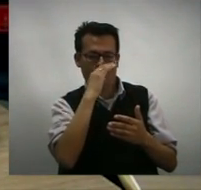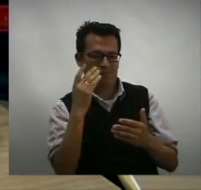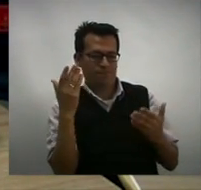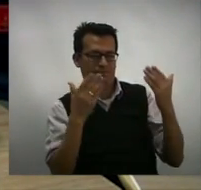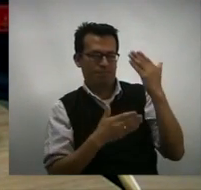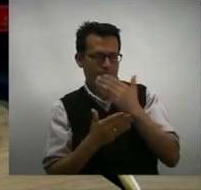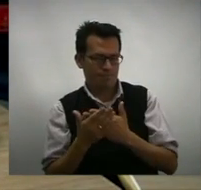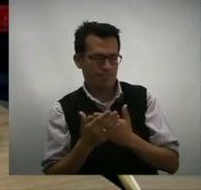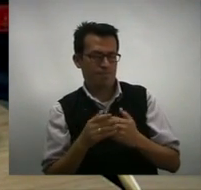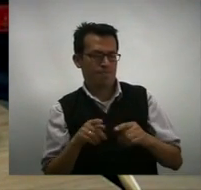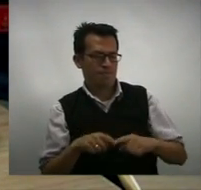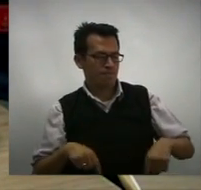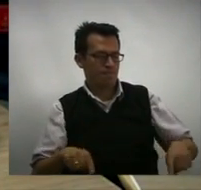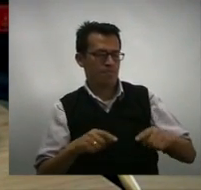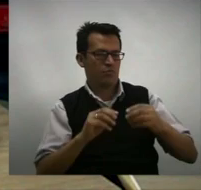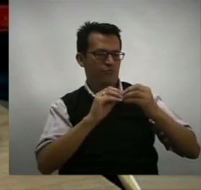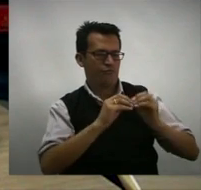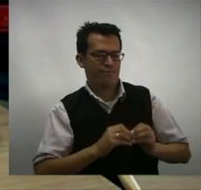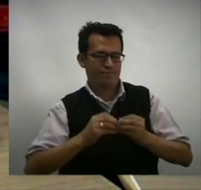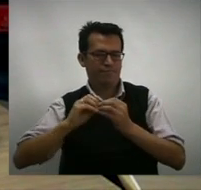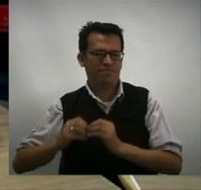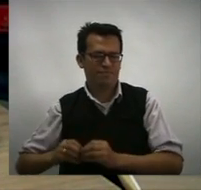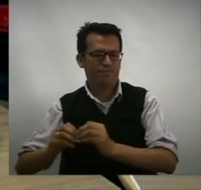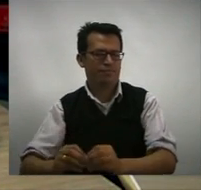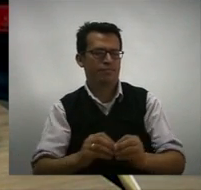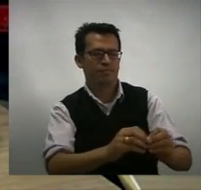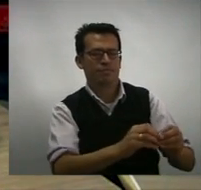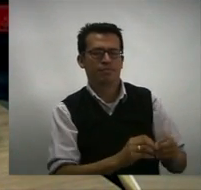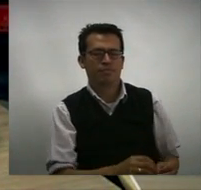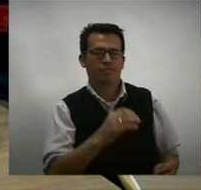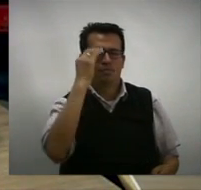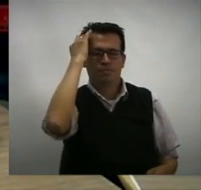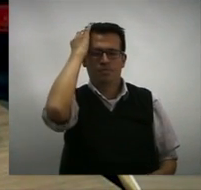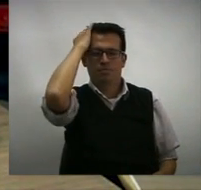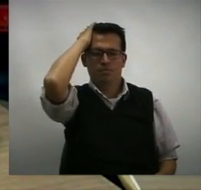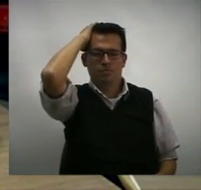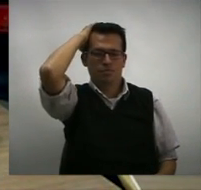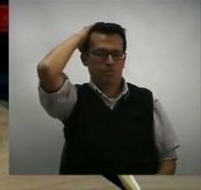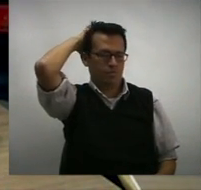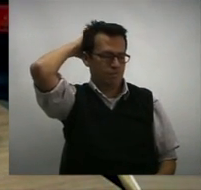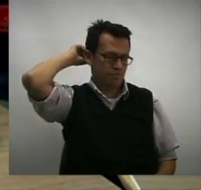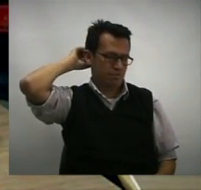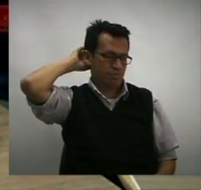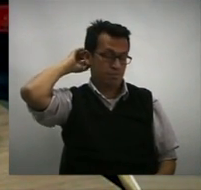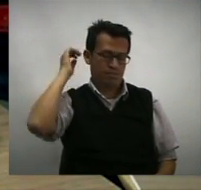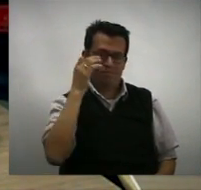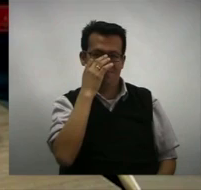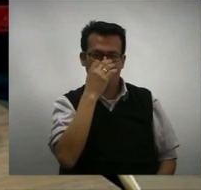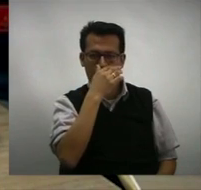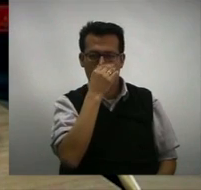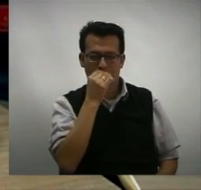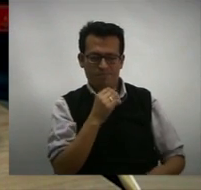lo chic, son figuras de la imitación y del retorno a lo idéntico que conforman y confirman el desapego y la